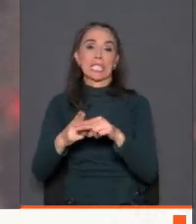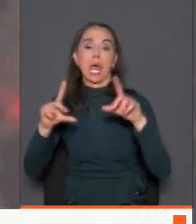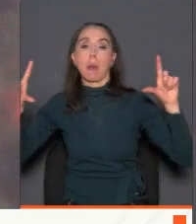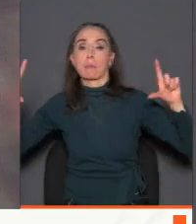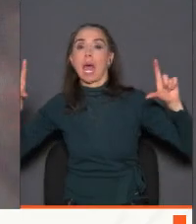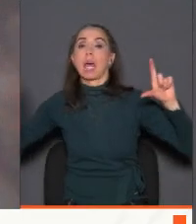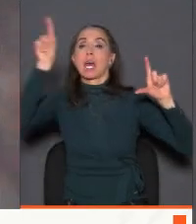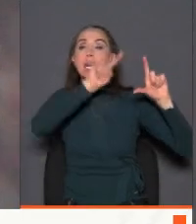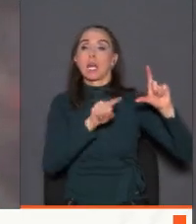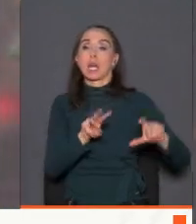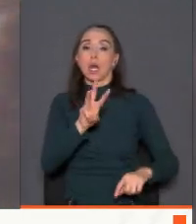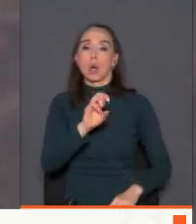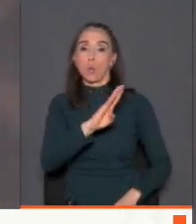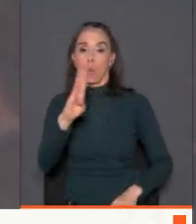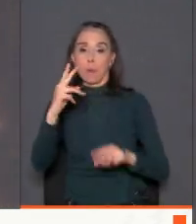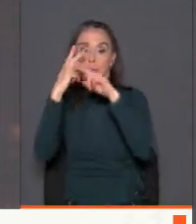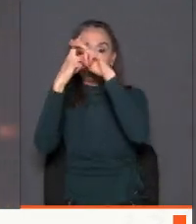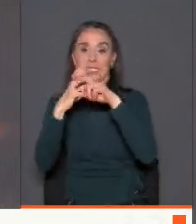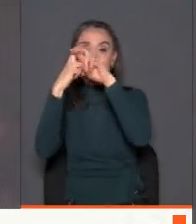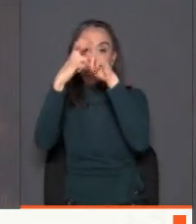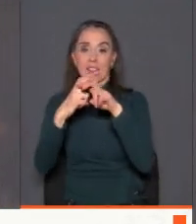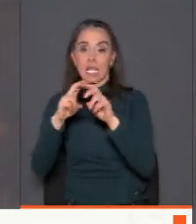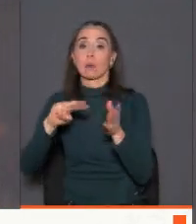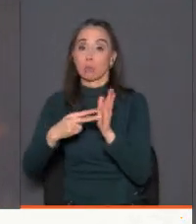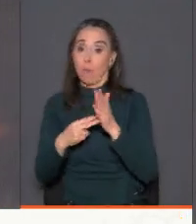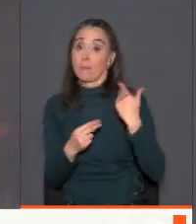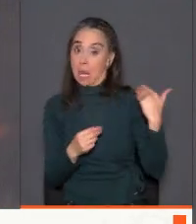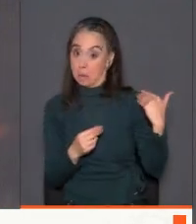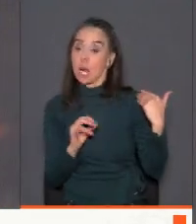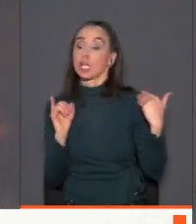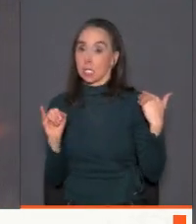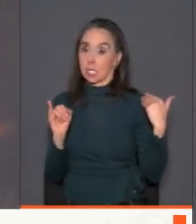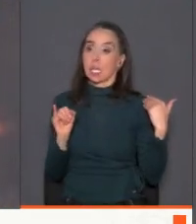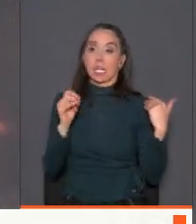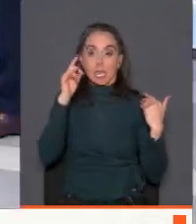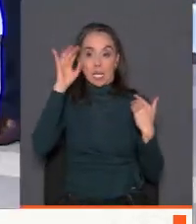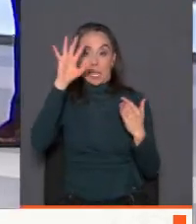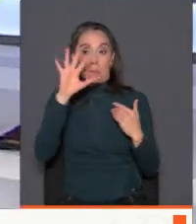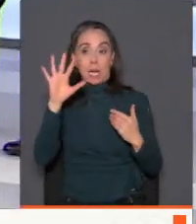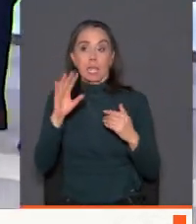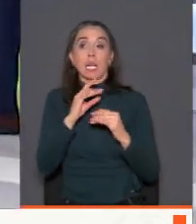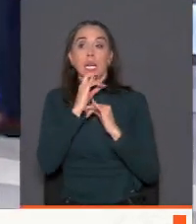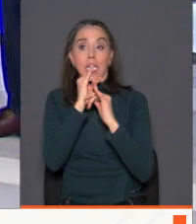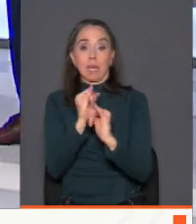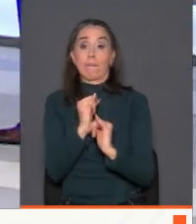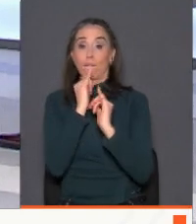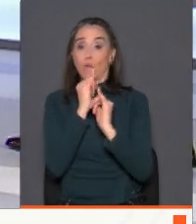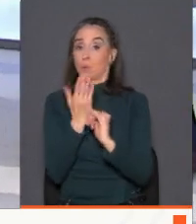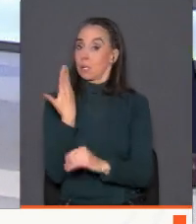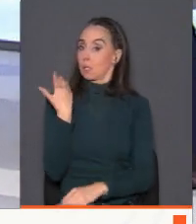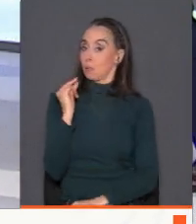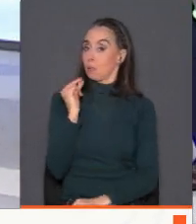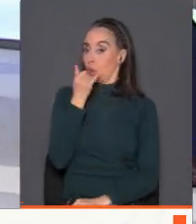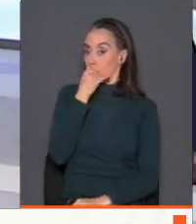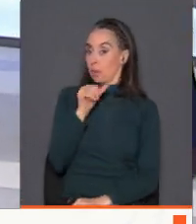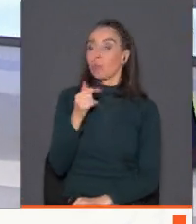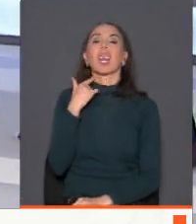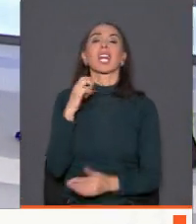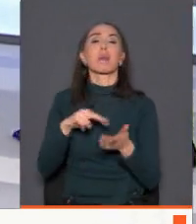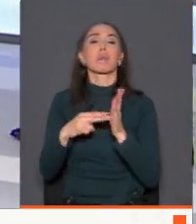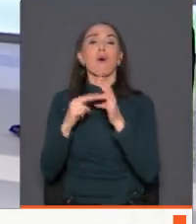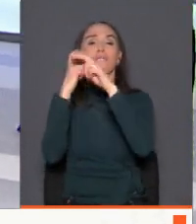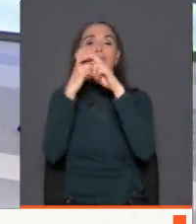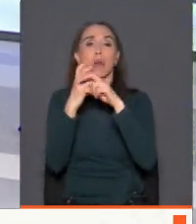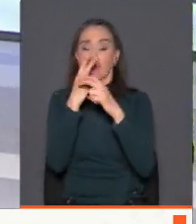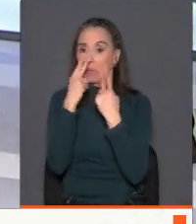Webb sufrió algunos problemas. Sí, imagínate. Eso es lo que se ha estado informando en el último tiempo. ¿Qué tipo de problema y cuán preocupante es?